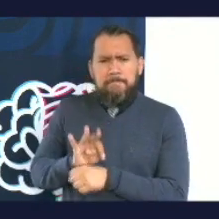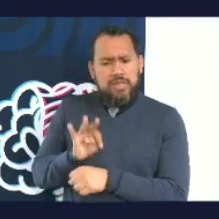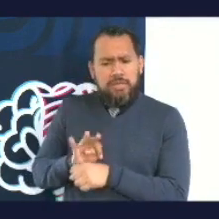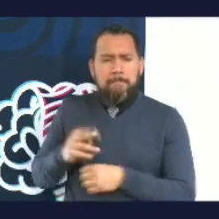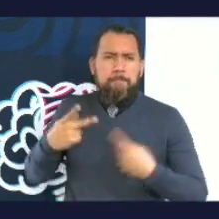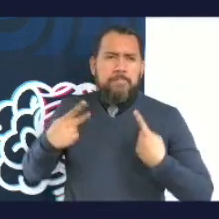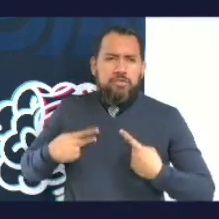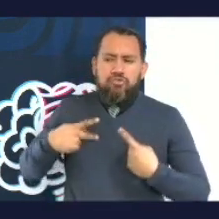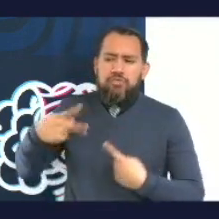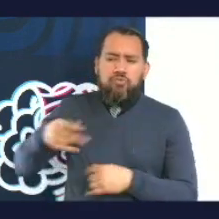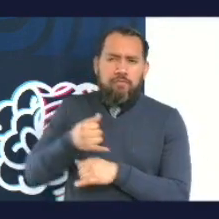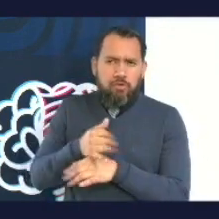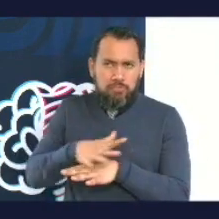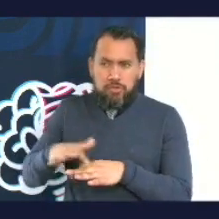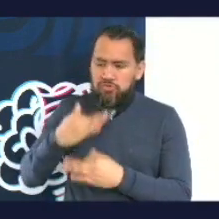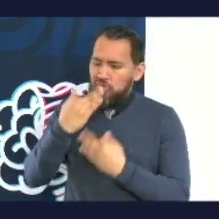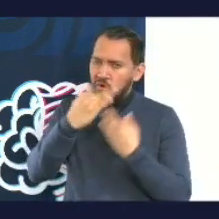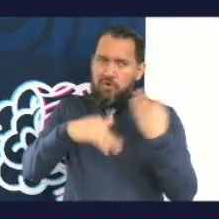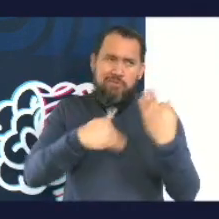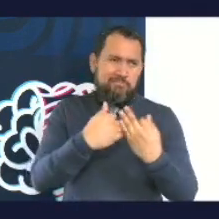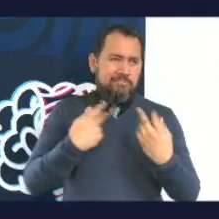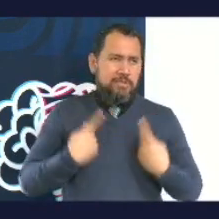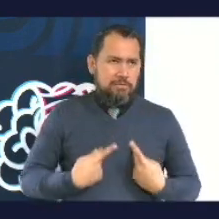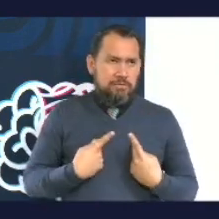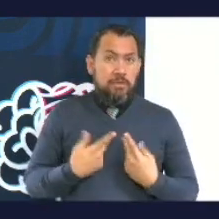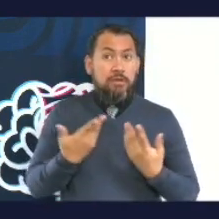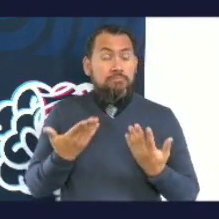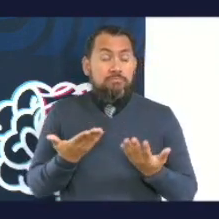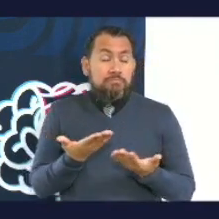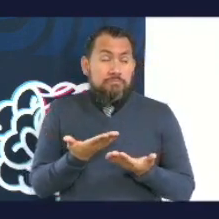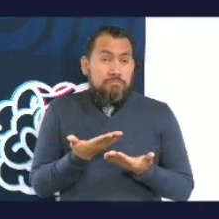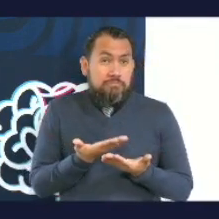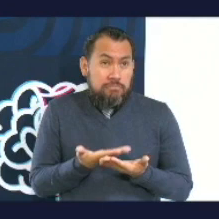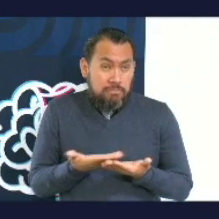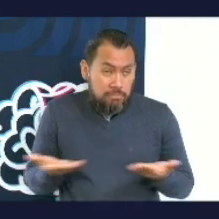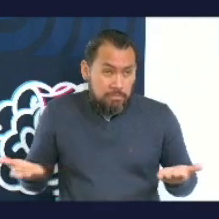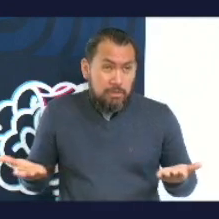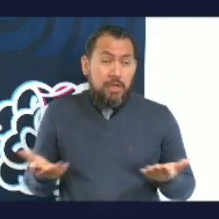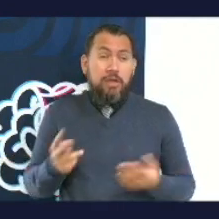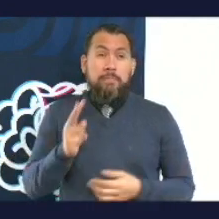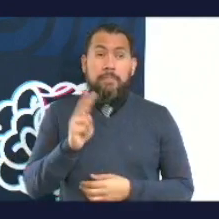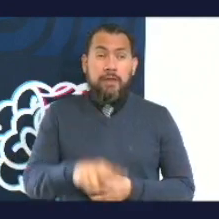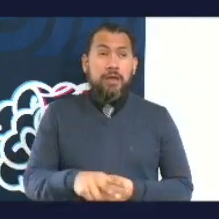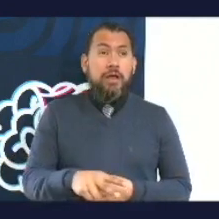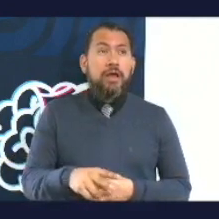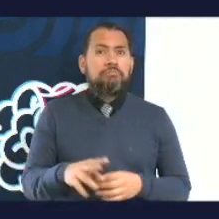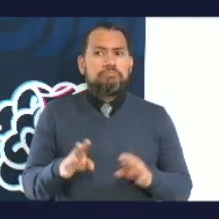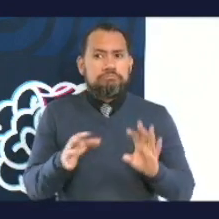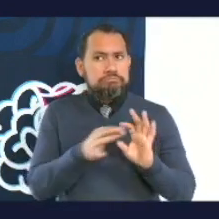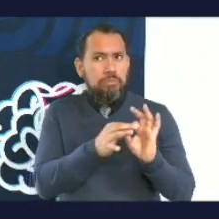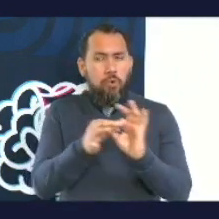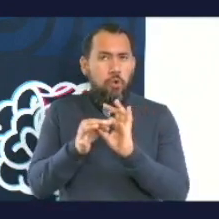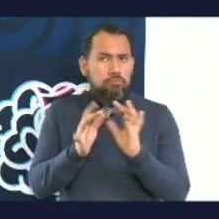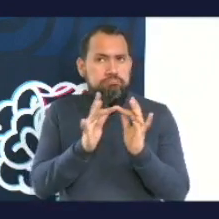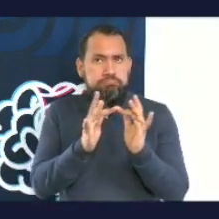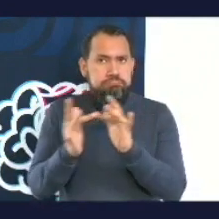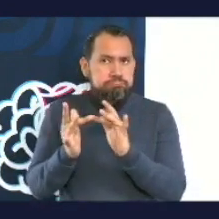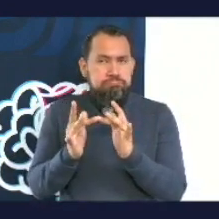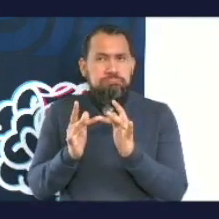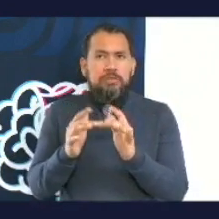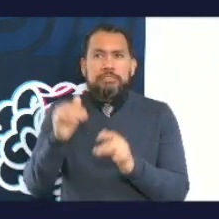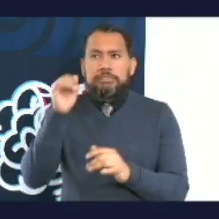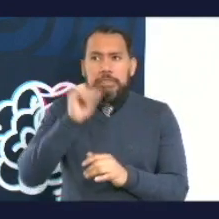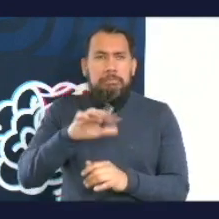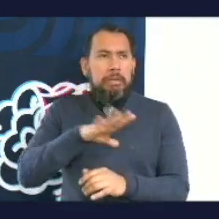los datos personales de todas y de todos en un momento en donde vivimos prácticamente conectados o inmersos